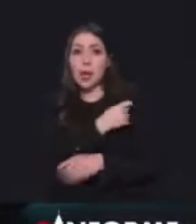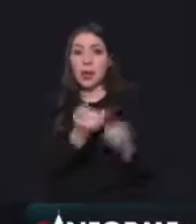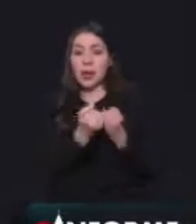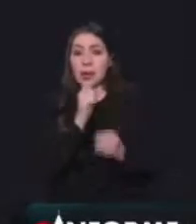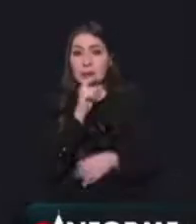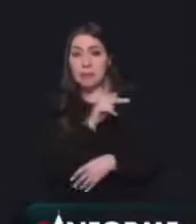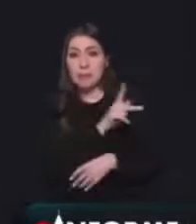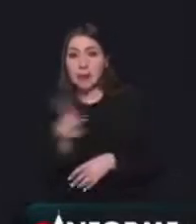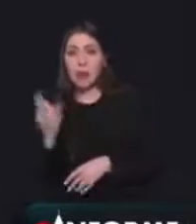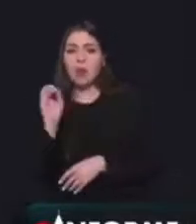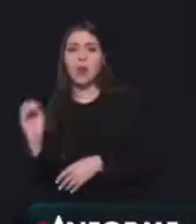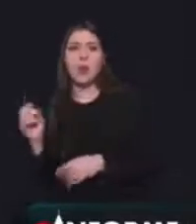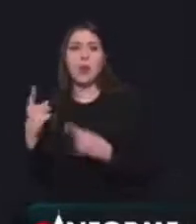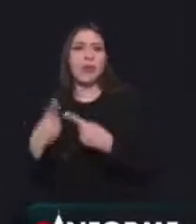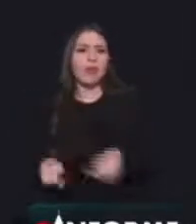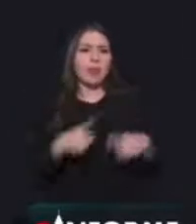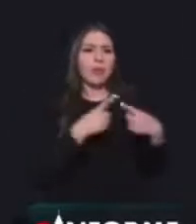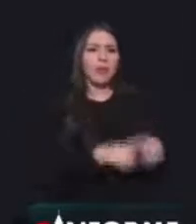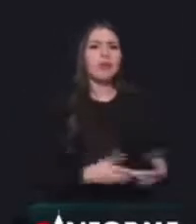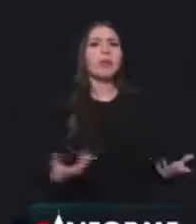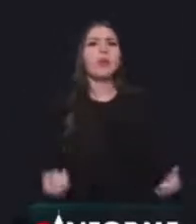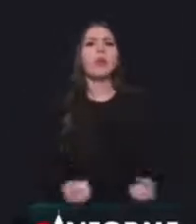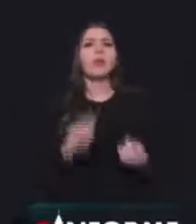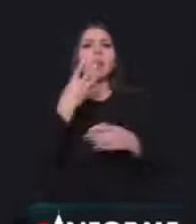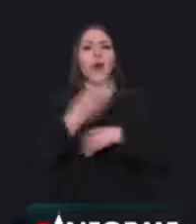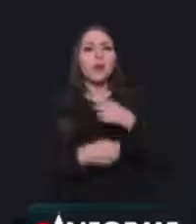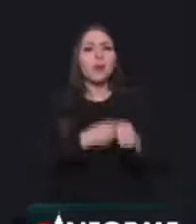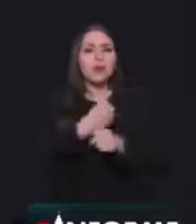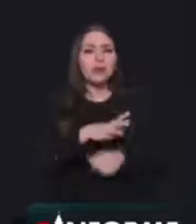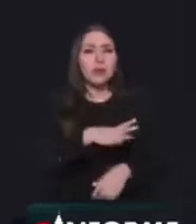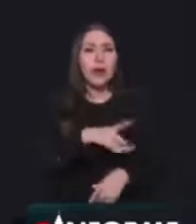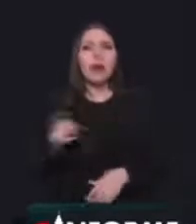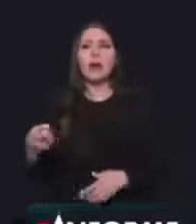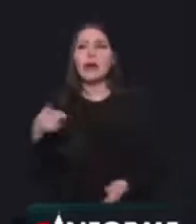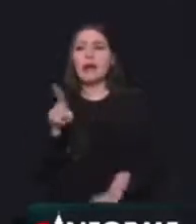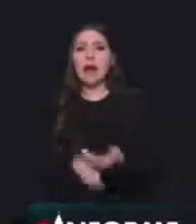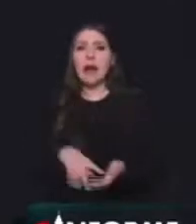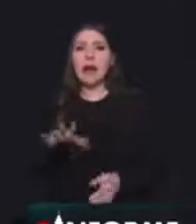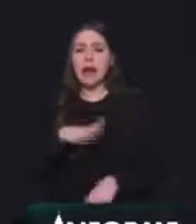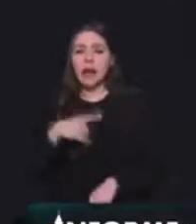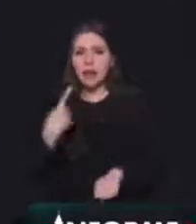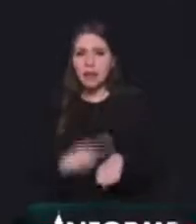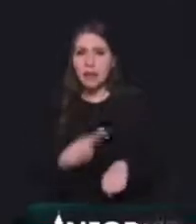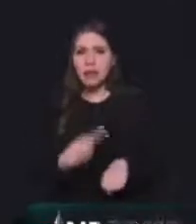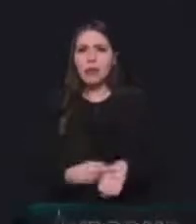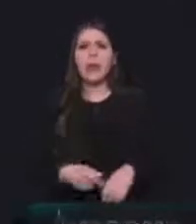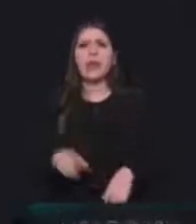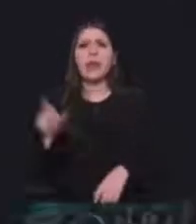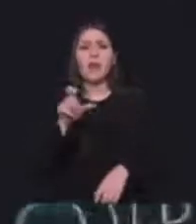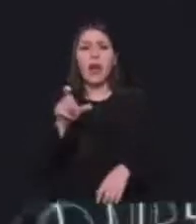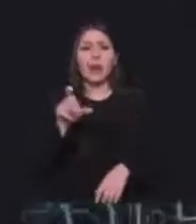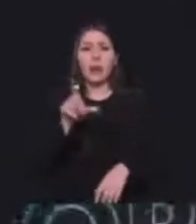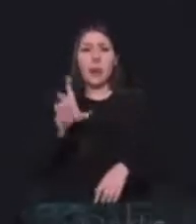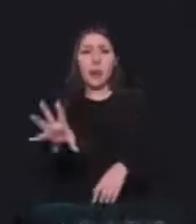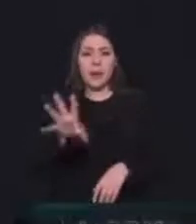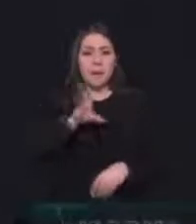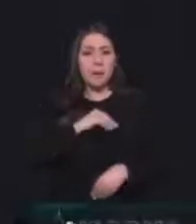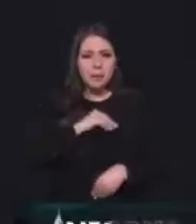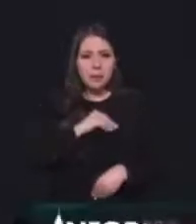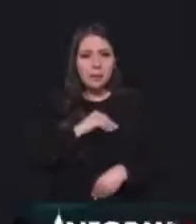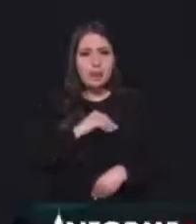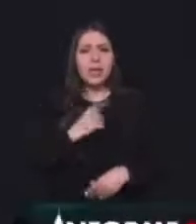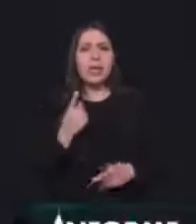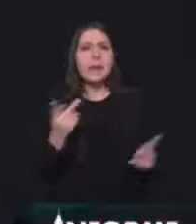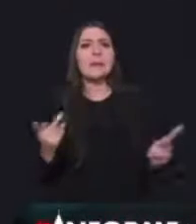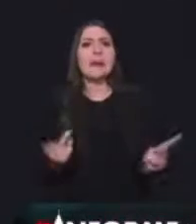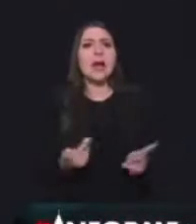alguna comorbilidad, qué edad tenían, en qué contexto se contagiaron, qué pasó después del contagio, porque estamos